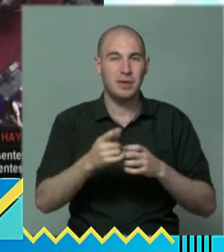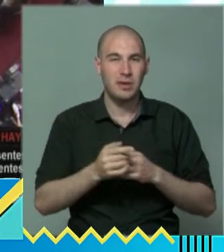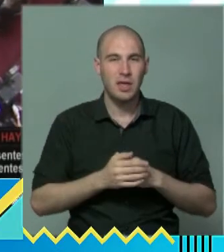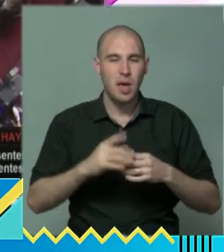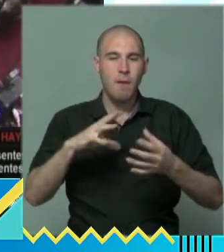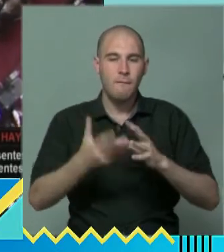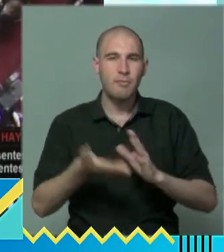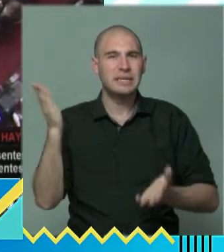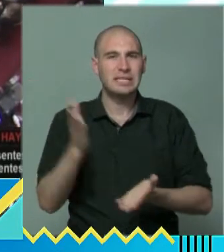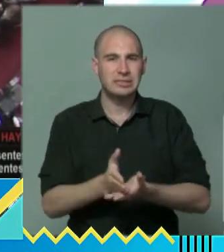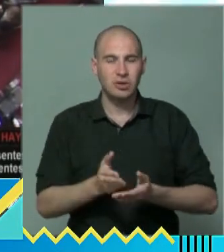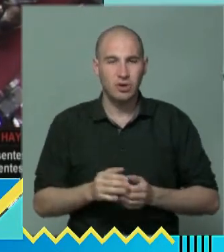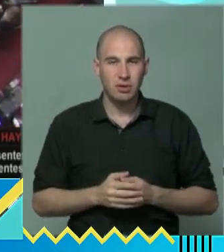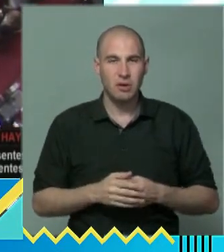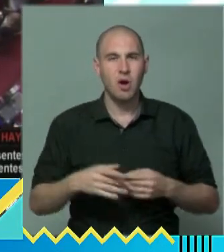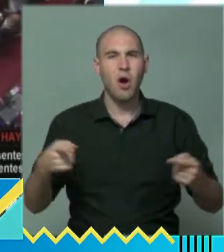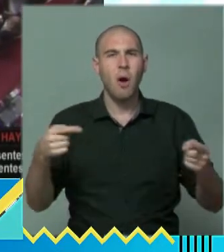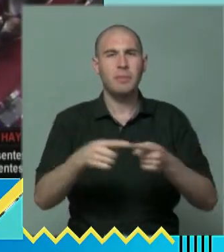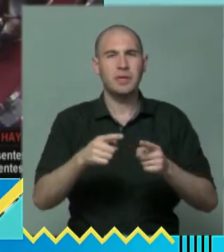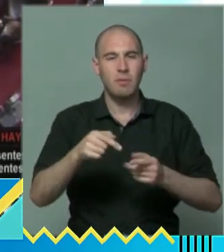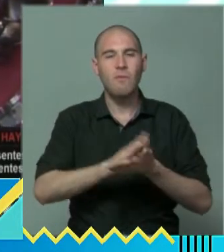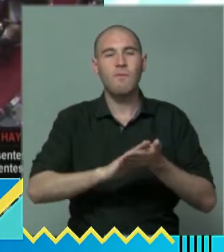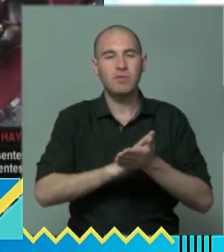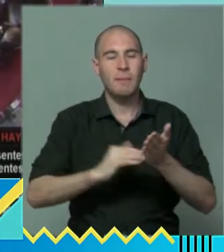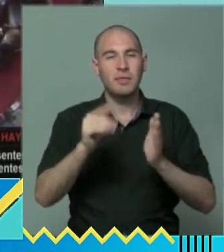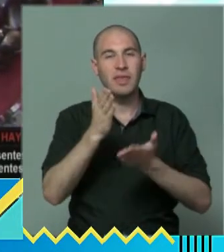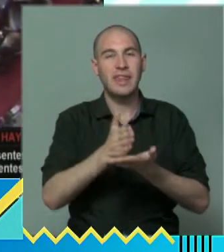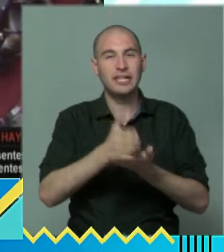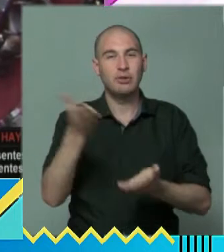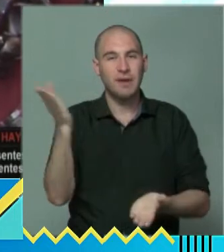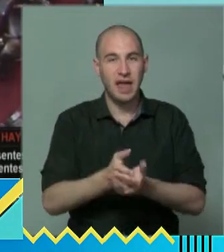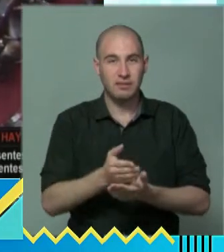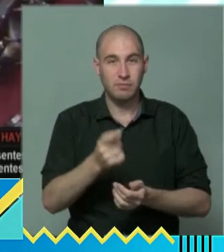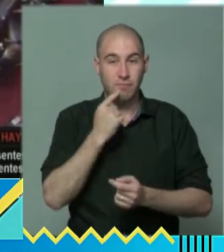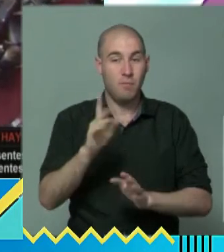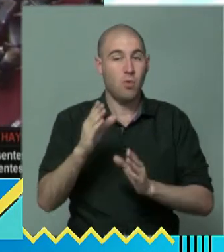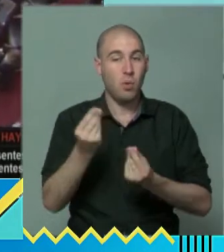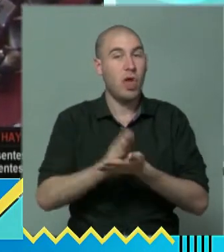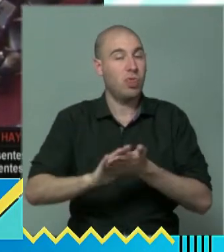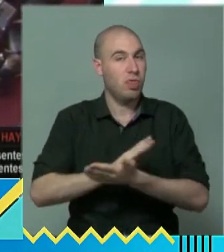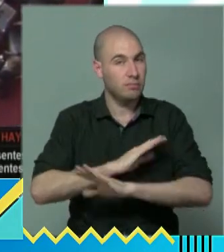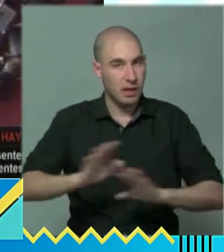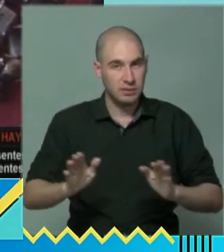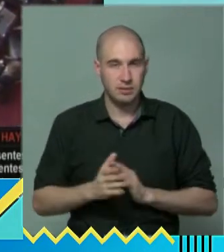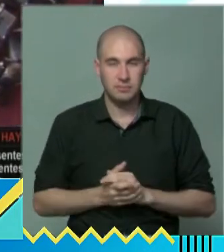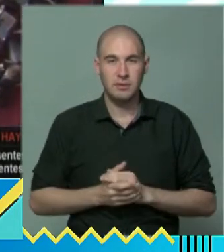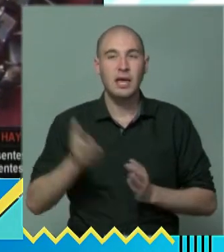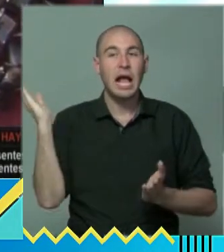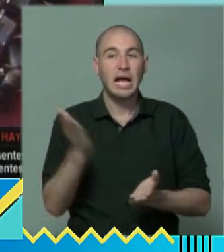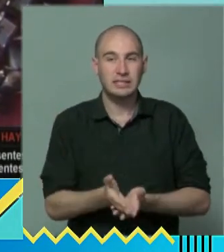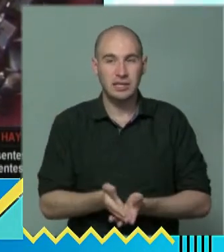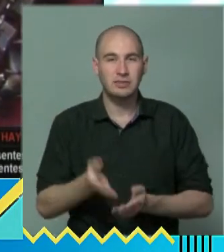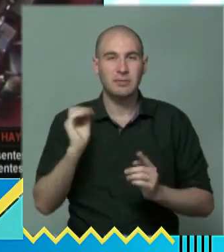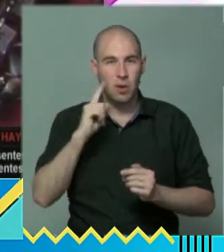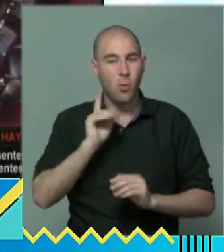esta forma de sancionar con el fin que tiene y el fundamento que tiene el derecho penal, que es asustar, que es disuadir, que es castigar o